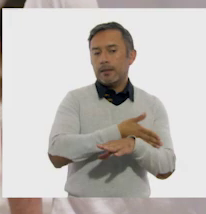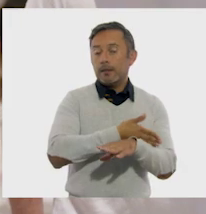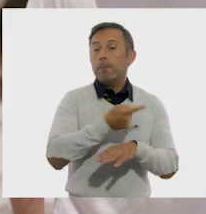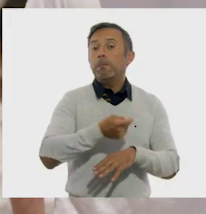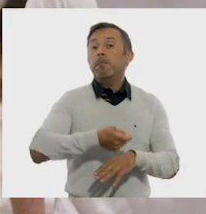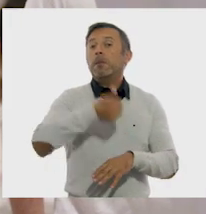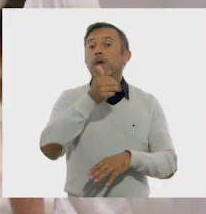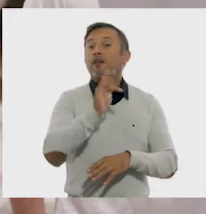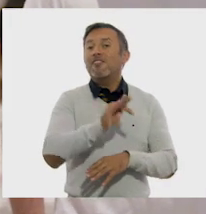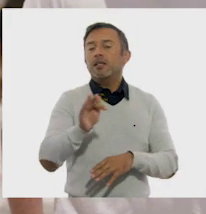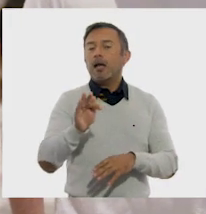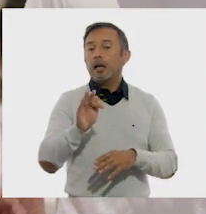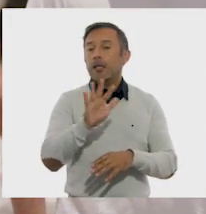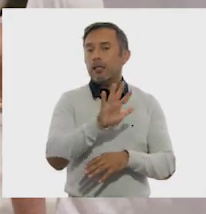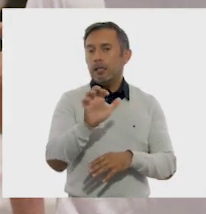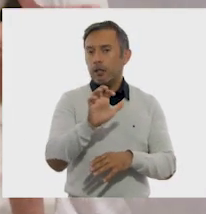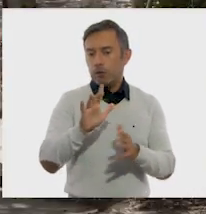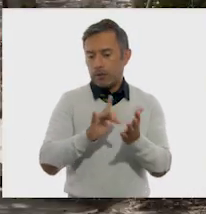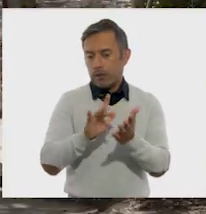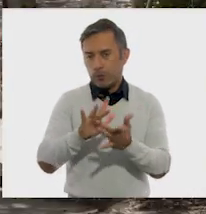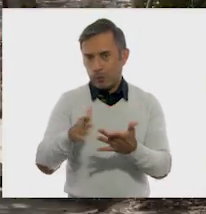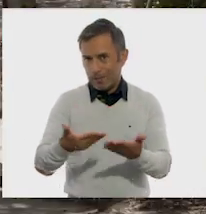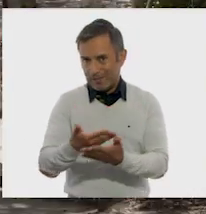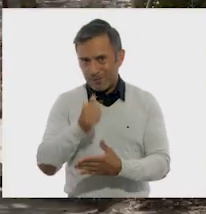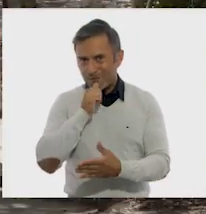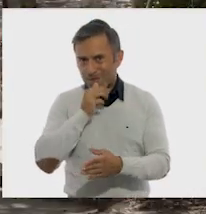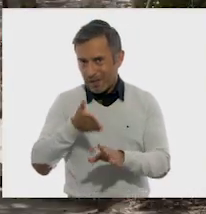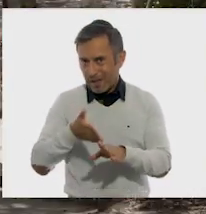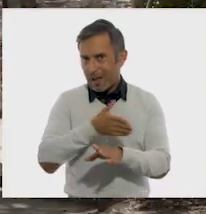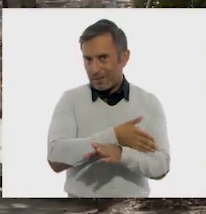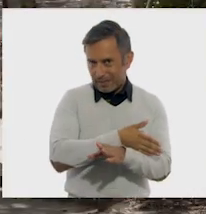del 500 antes de Cristo, la cual fueron cubriendo hasta que